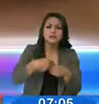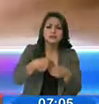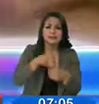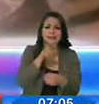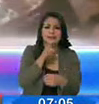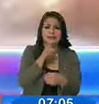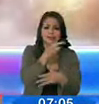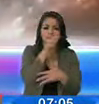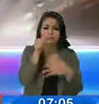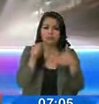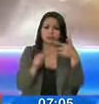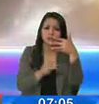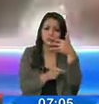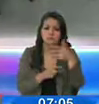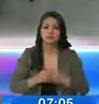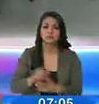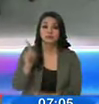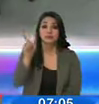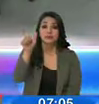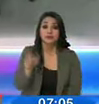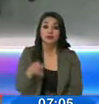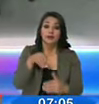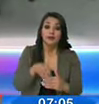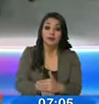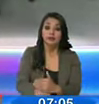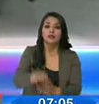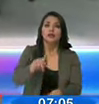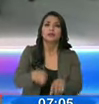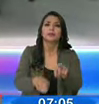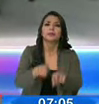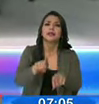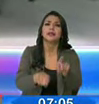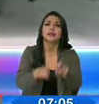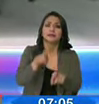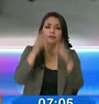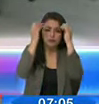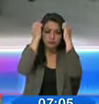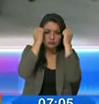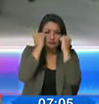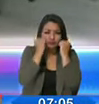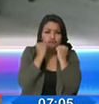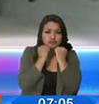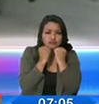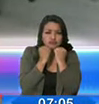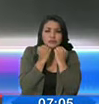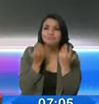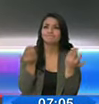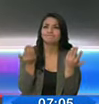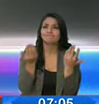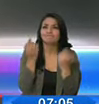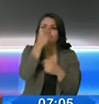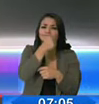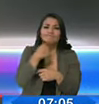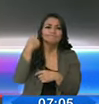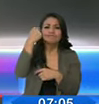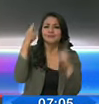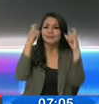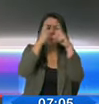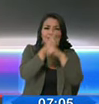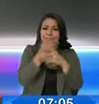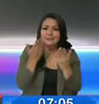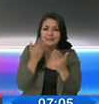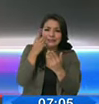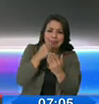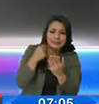quien ingresa al interior de la cooperativa con un pasamontañas que era difícil de poder identificarlo. Sin